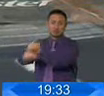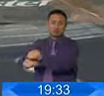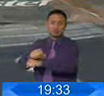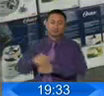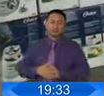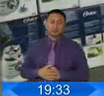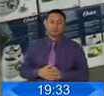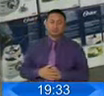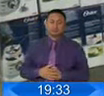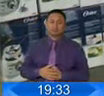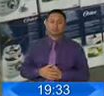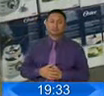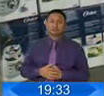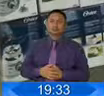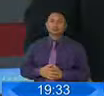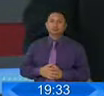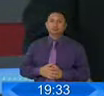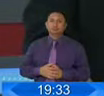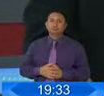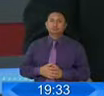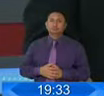En Quito informó Andrea Orbe.